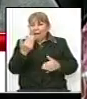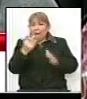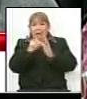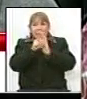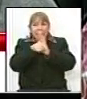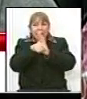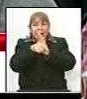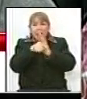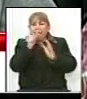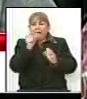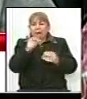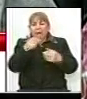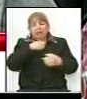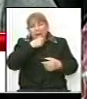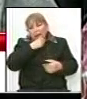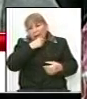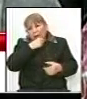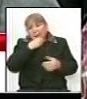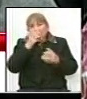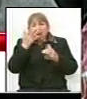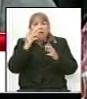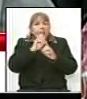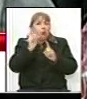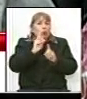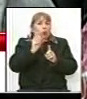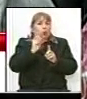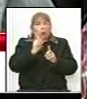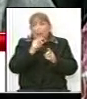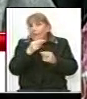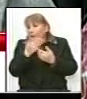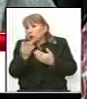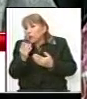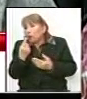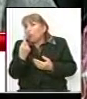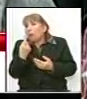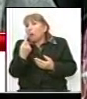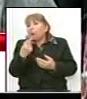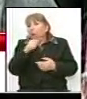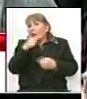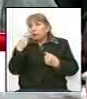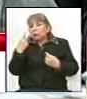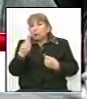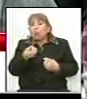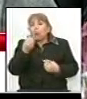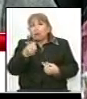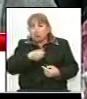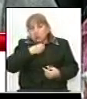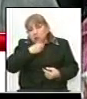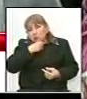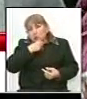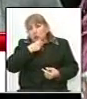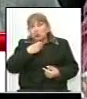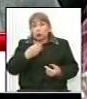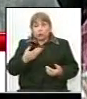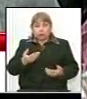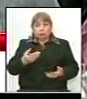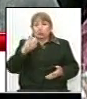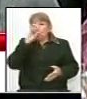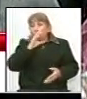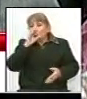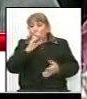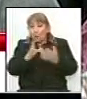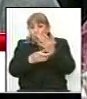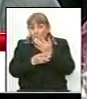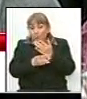minutos a un paciente adulto mayor. Y menos si lo va a ver por primera vez. Porque un adulto mayor que va a buscar una